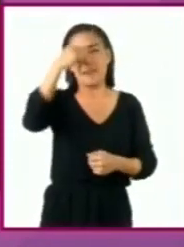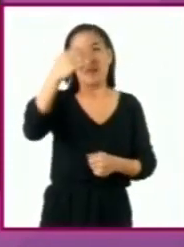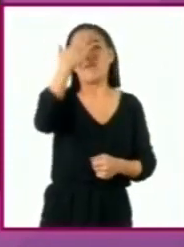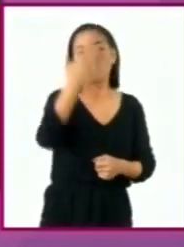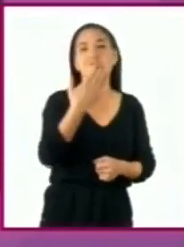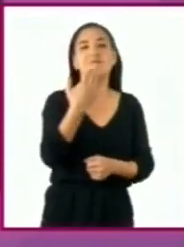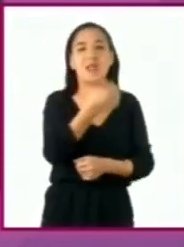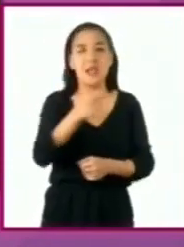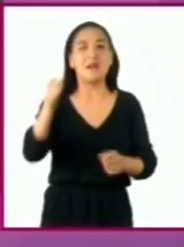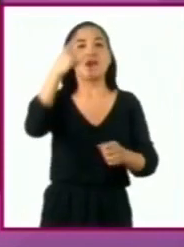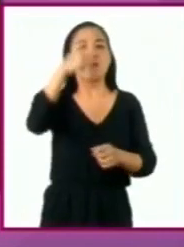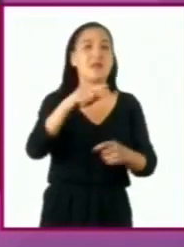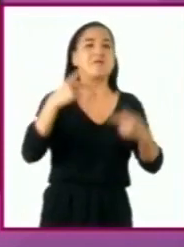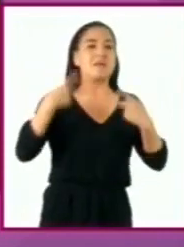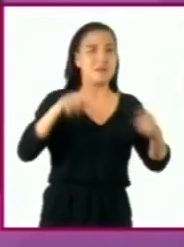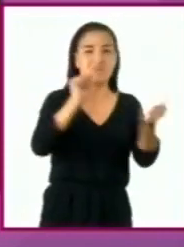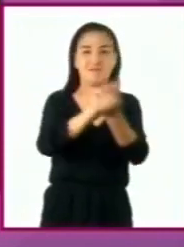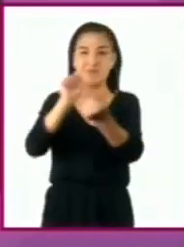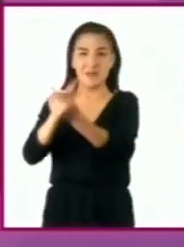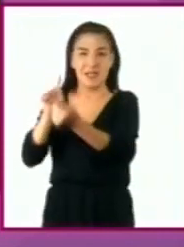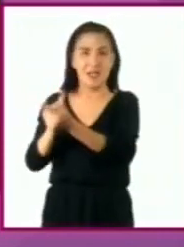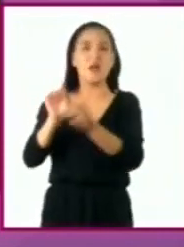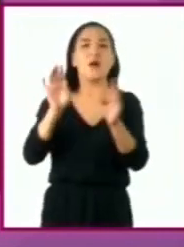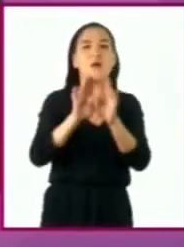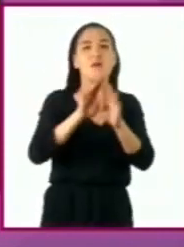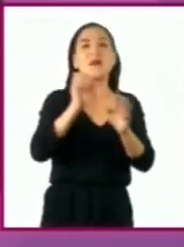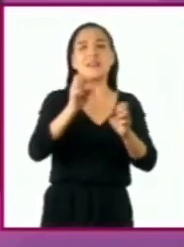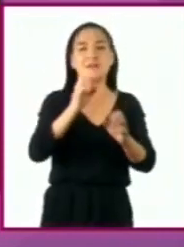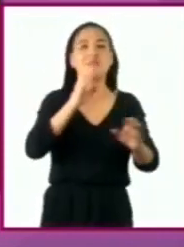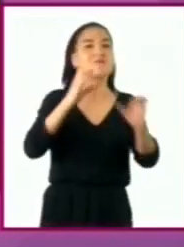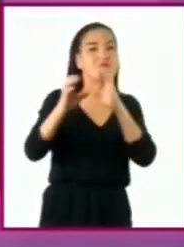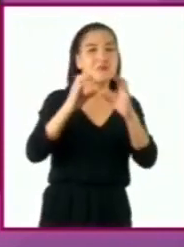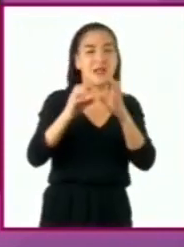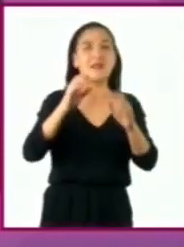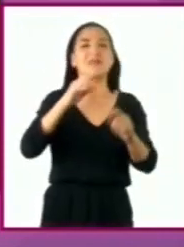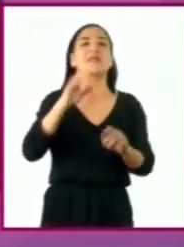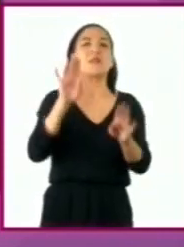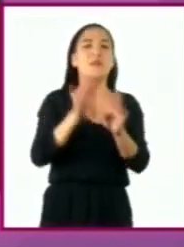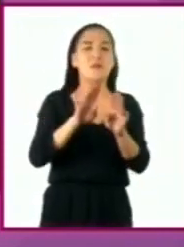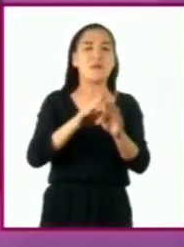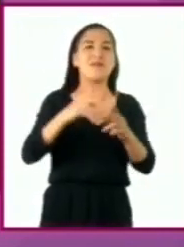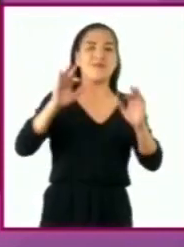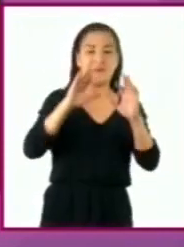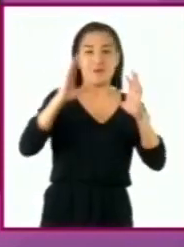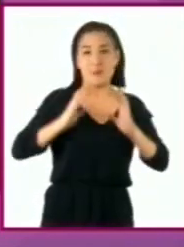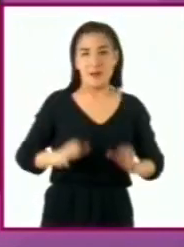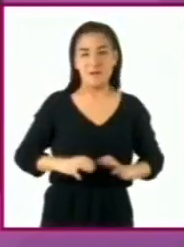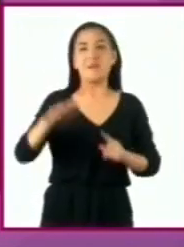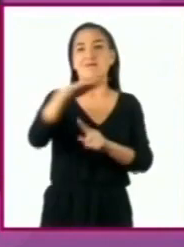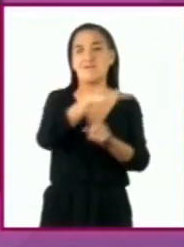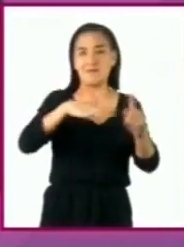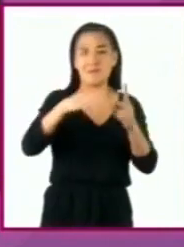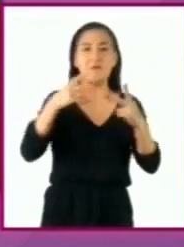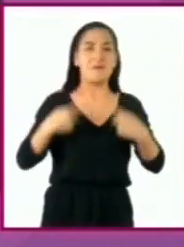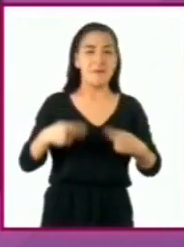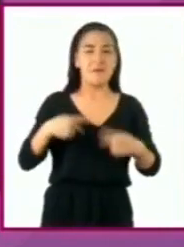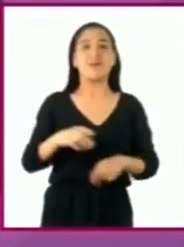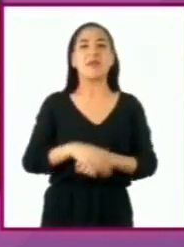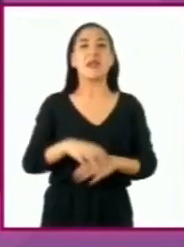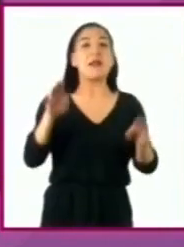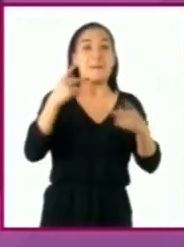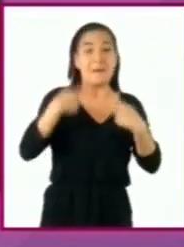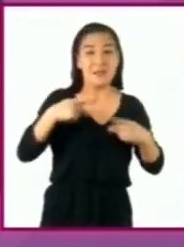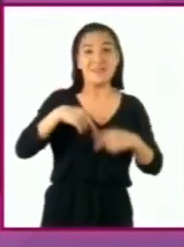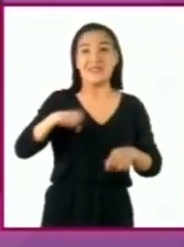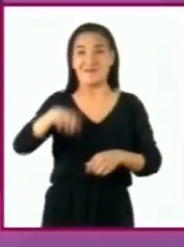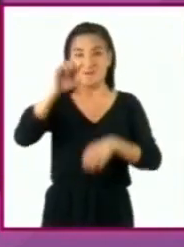y comunicativas en sus interacciones con el ambiente físico y social. Las personas mayores obtienen